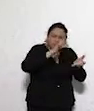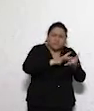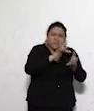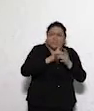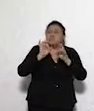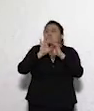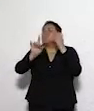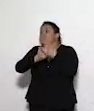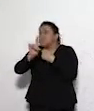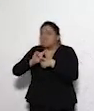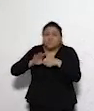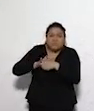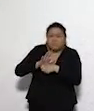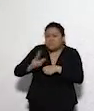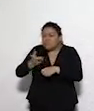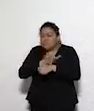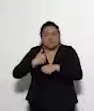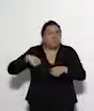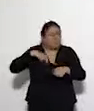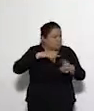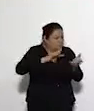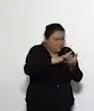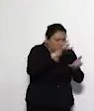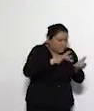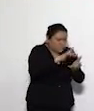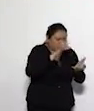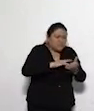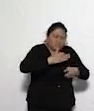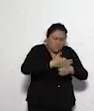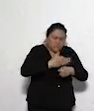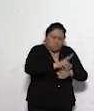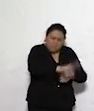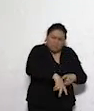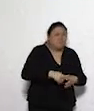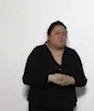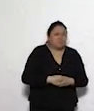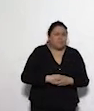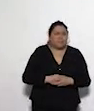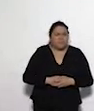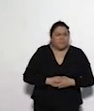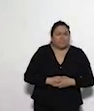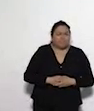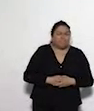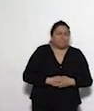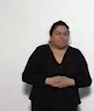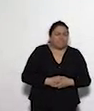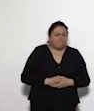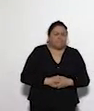torno a su comunidad y a usted en estos momentos.